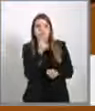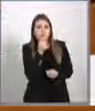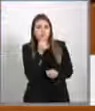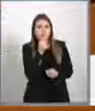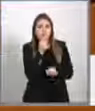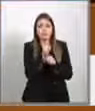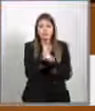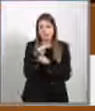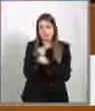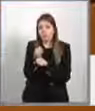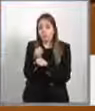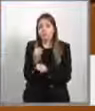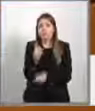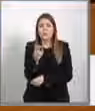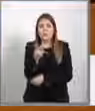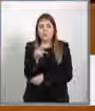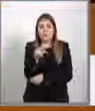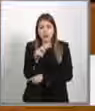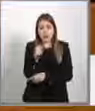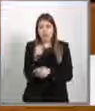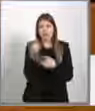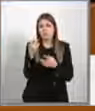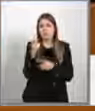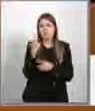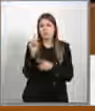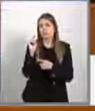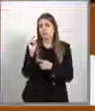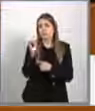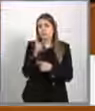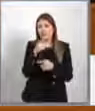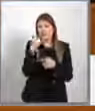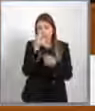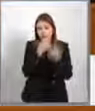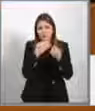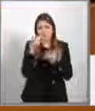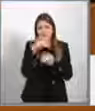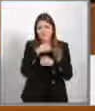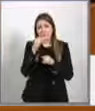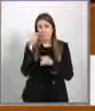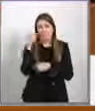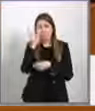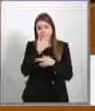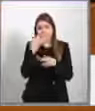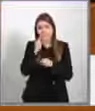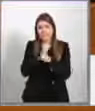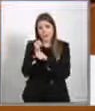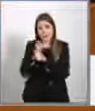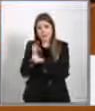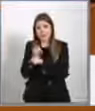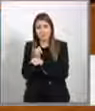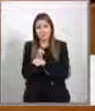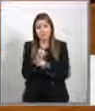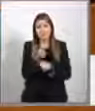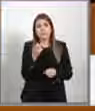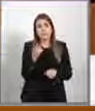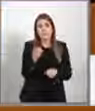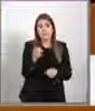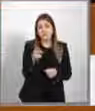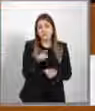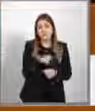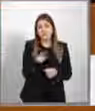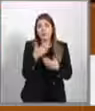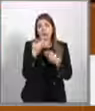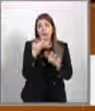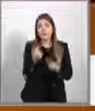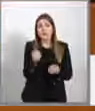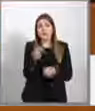peritos, técnicos, analistas. Este modelo se vulnera al crear fiscalías